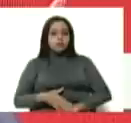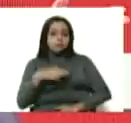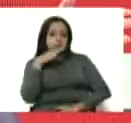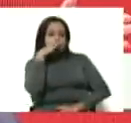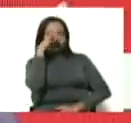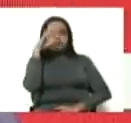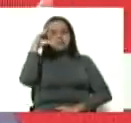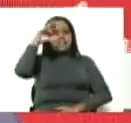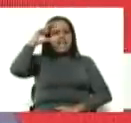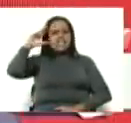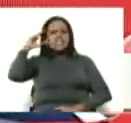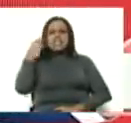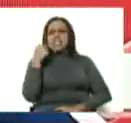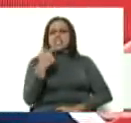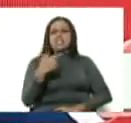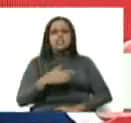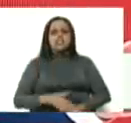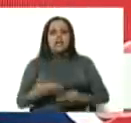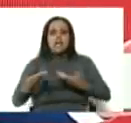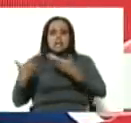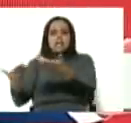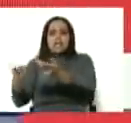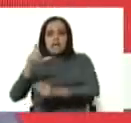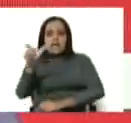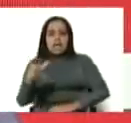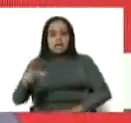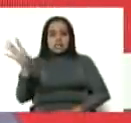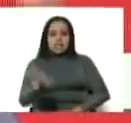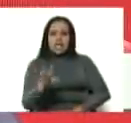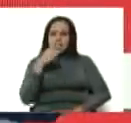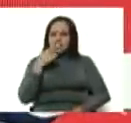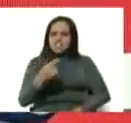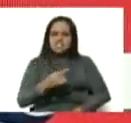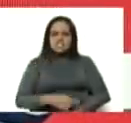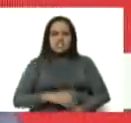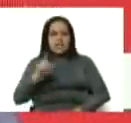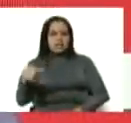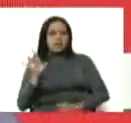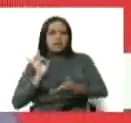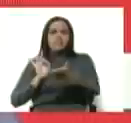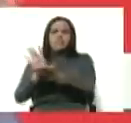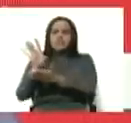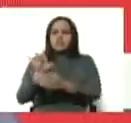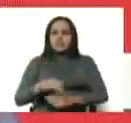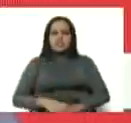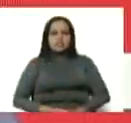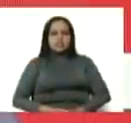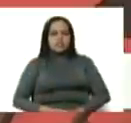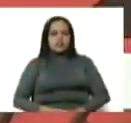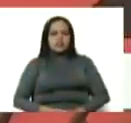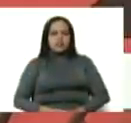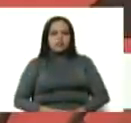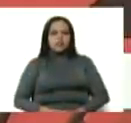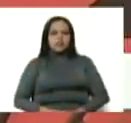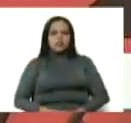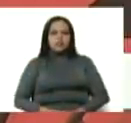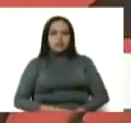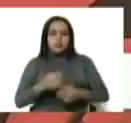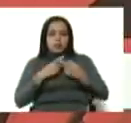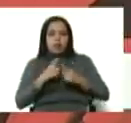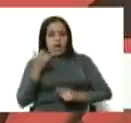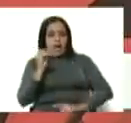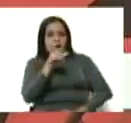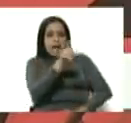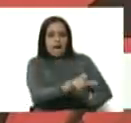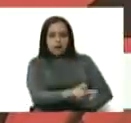después que ella declara que entrega el Esequibo, dicen que la van a despedir, que la van a votar. Ahí está la